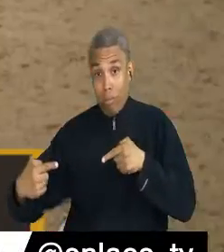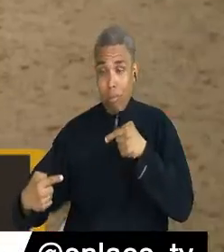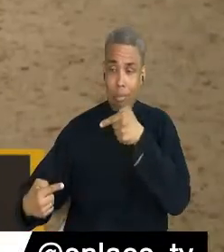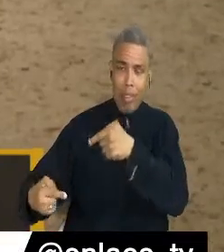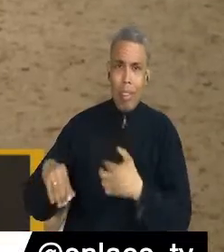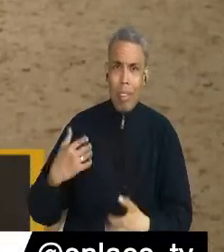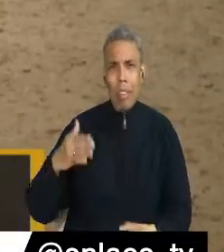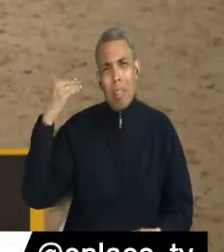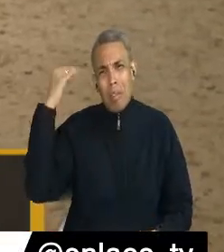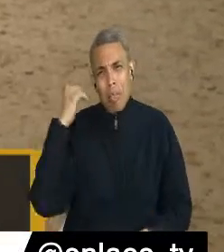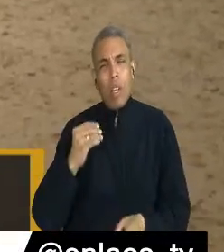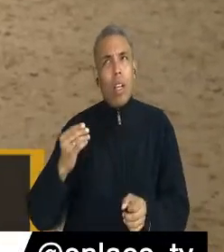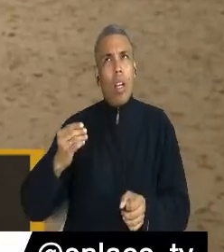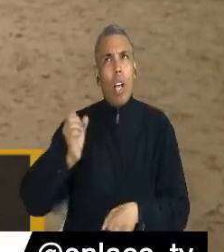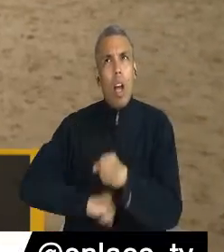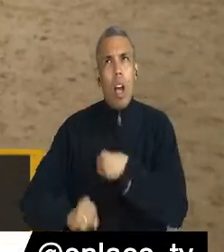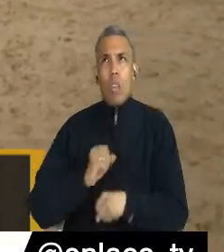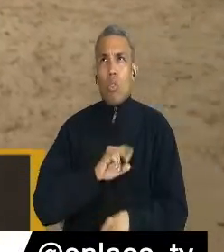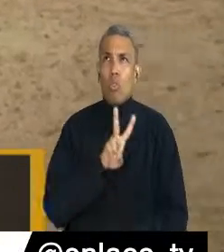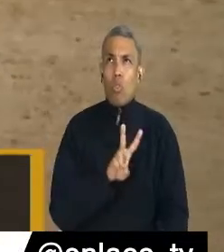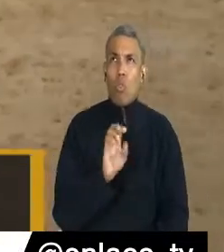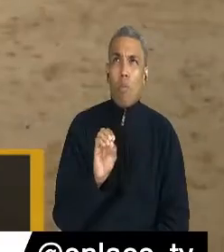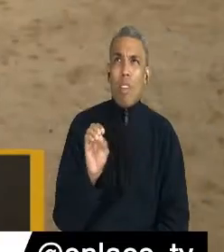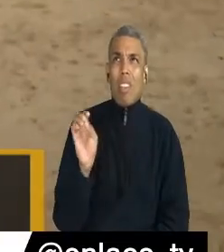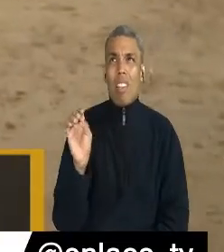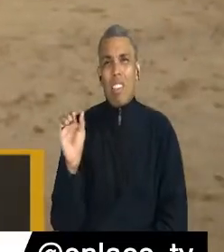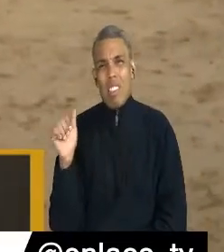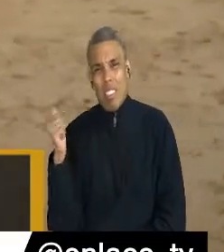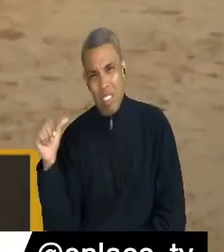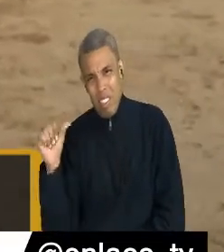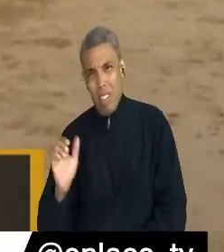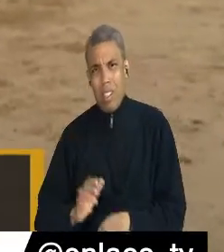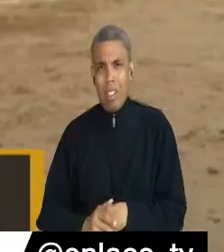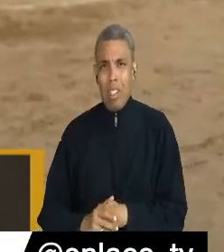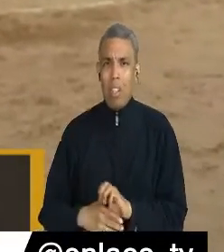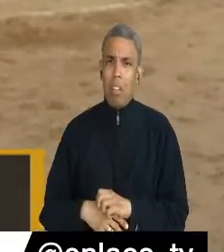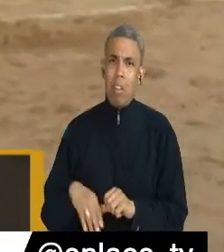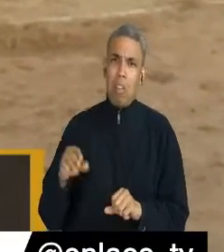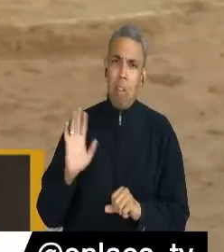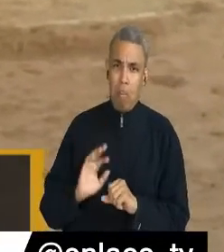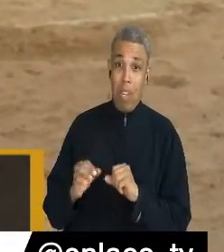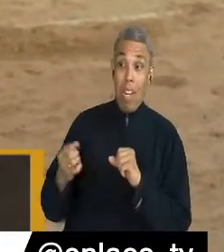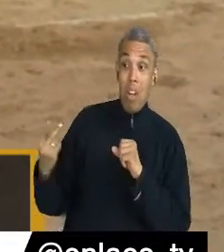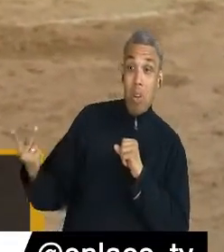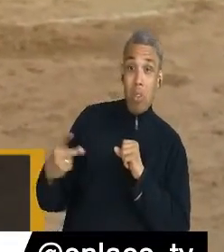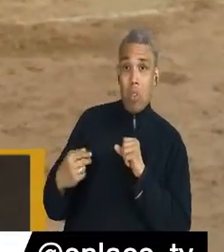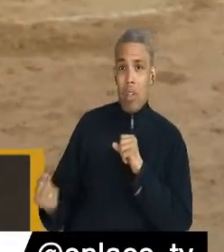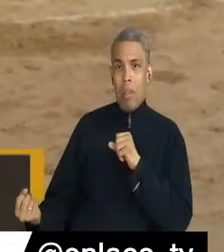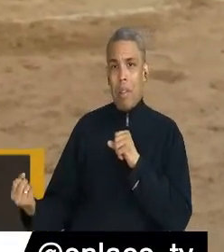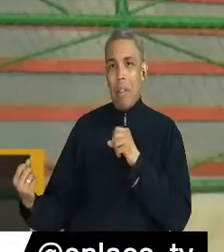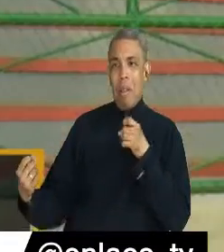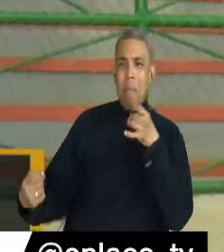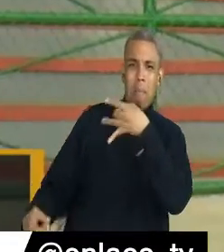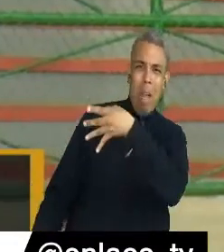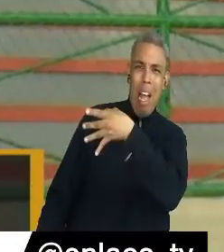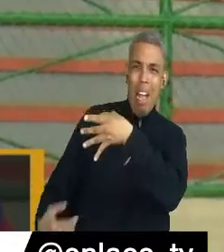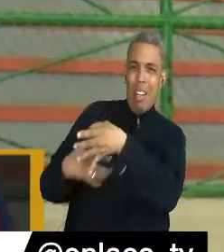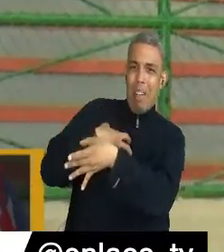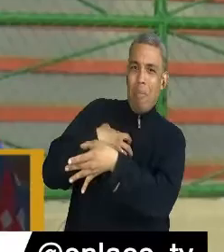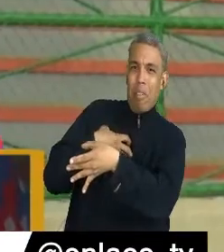año desde el 2010 para acá hemos venido siendo subcampeón campeones actualmente somos los medallas de oro